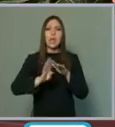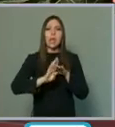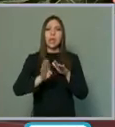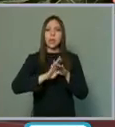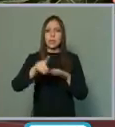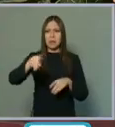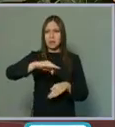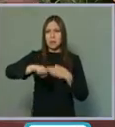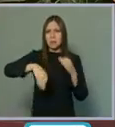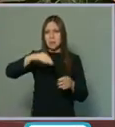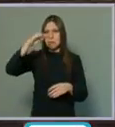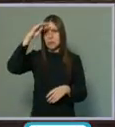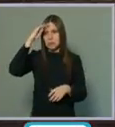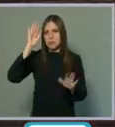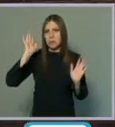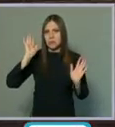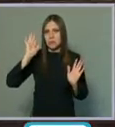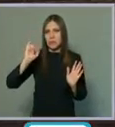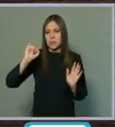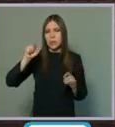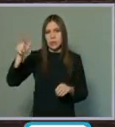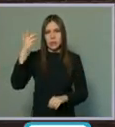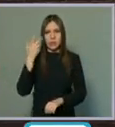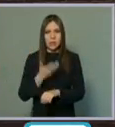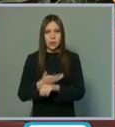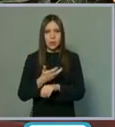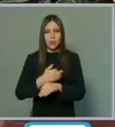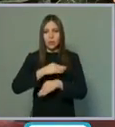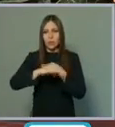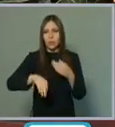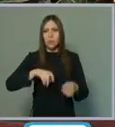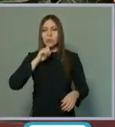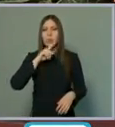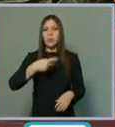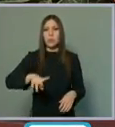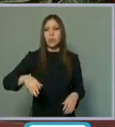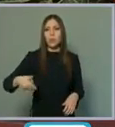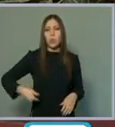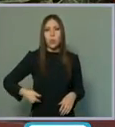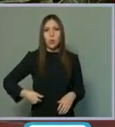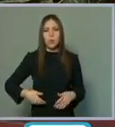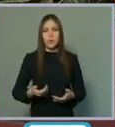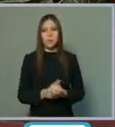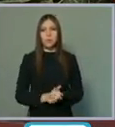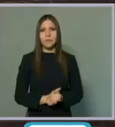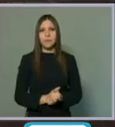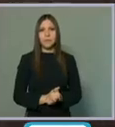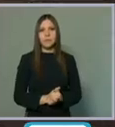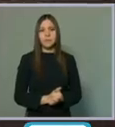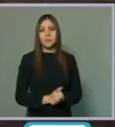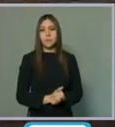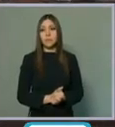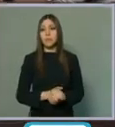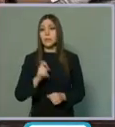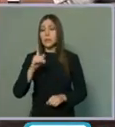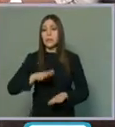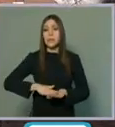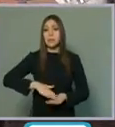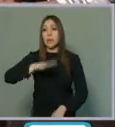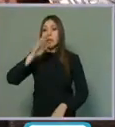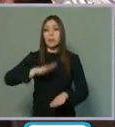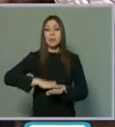en nosotros a simple vista, que sí es Estados Unidos y que nosotros tenemos la culpa. Sí, bueno, mira, el que recibe el mayor número